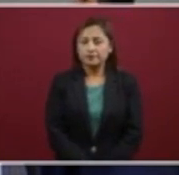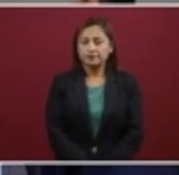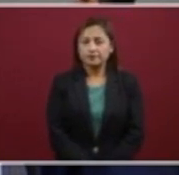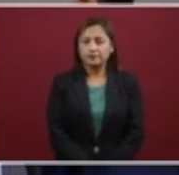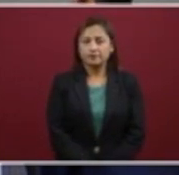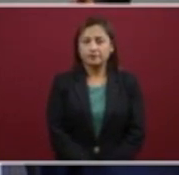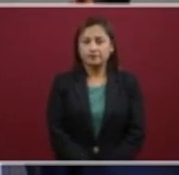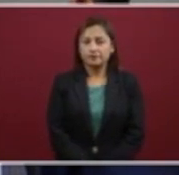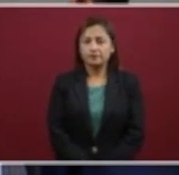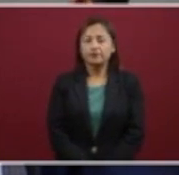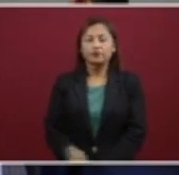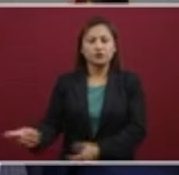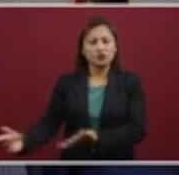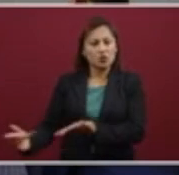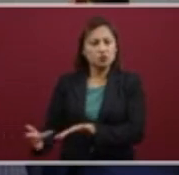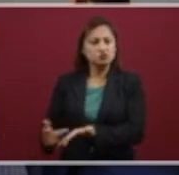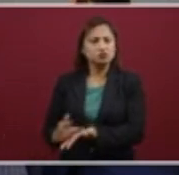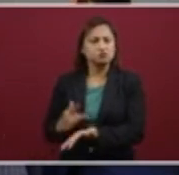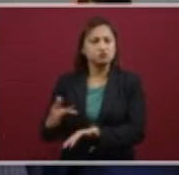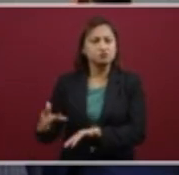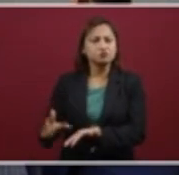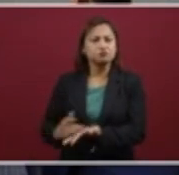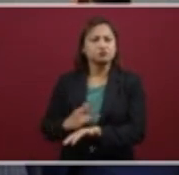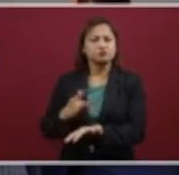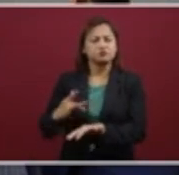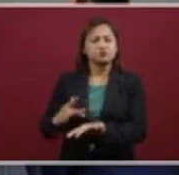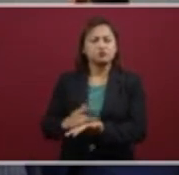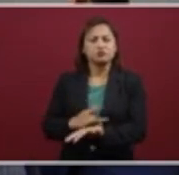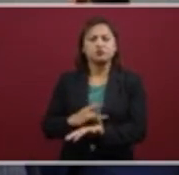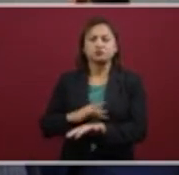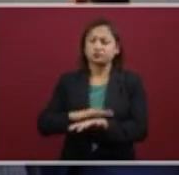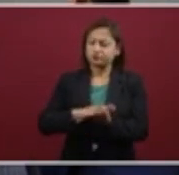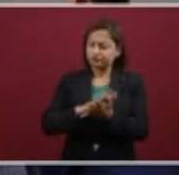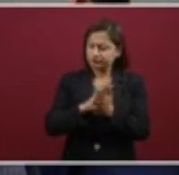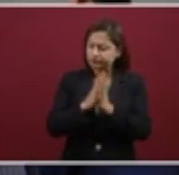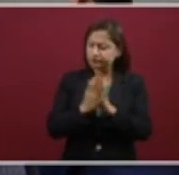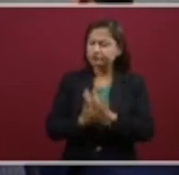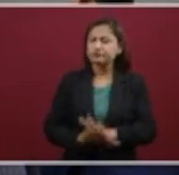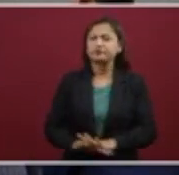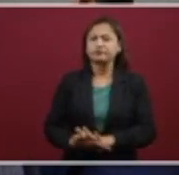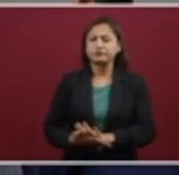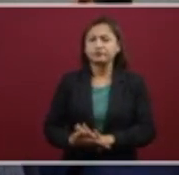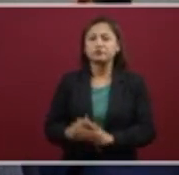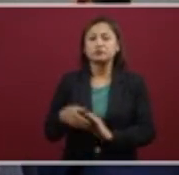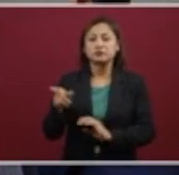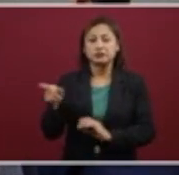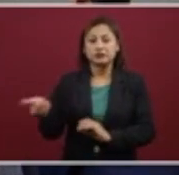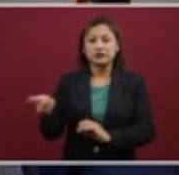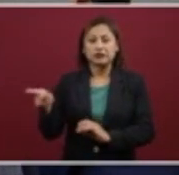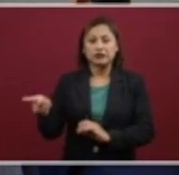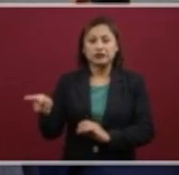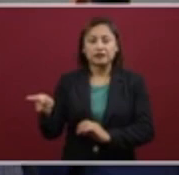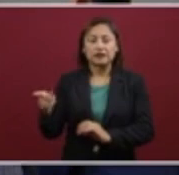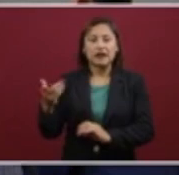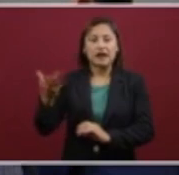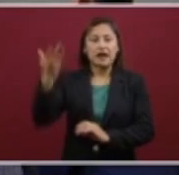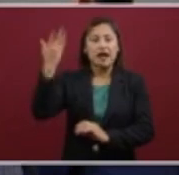una transformación de ser la secretaría del